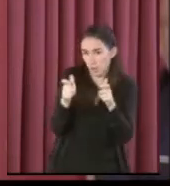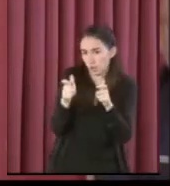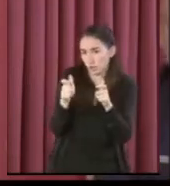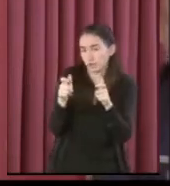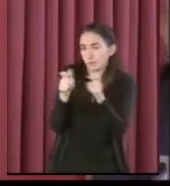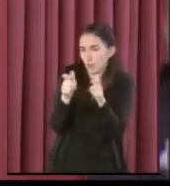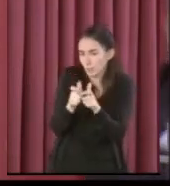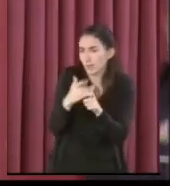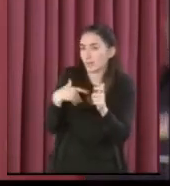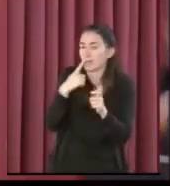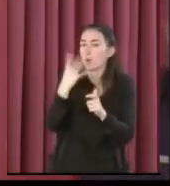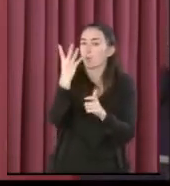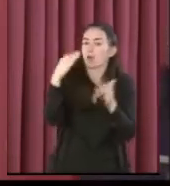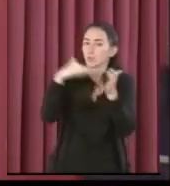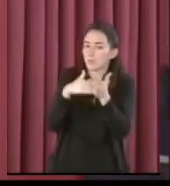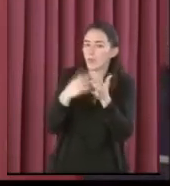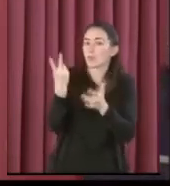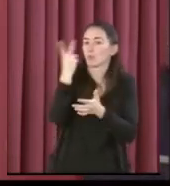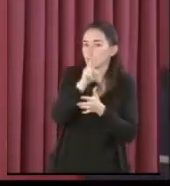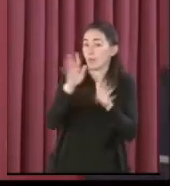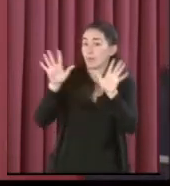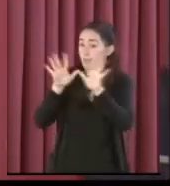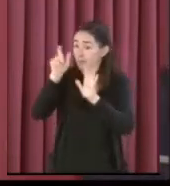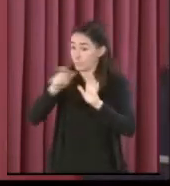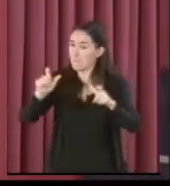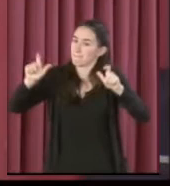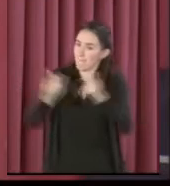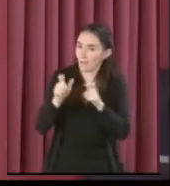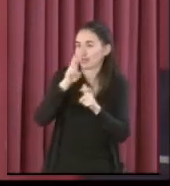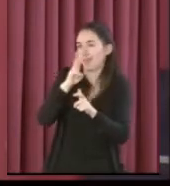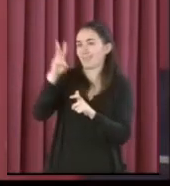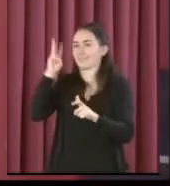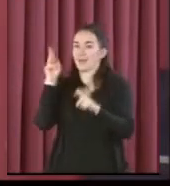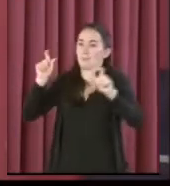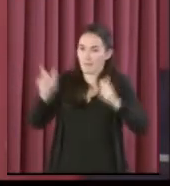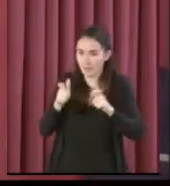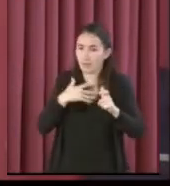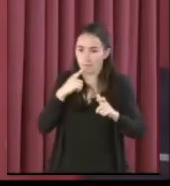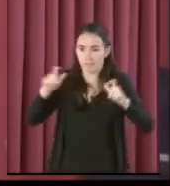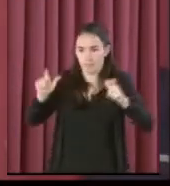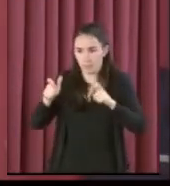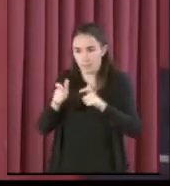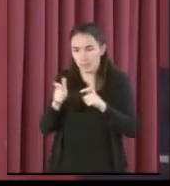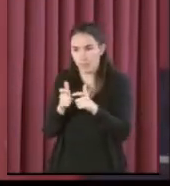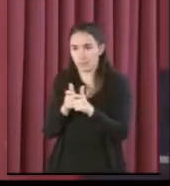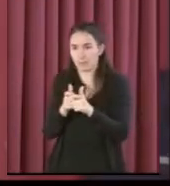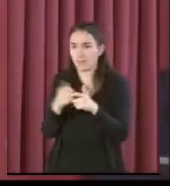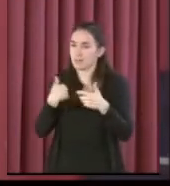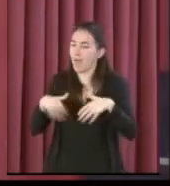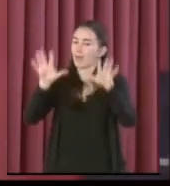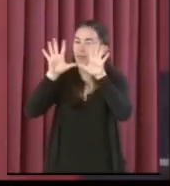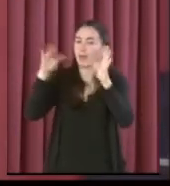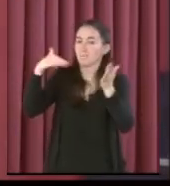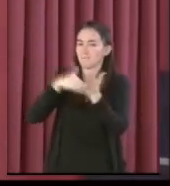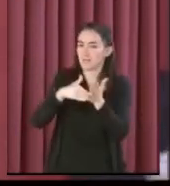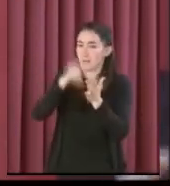dos, 4.210 menos que hace tres. Es la primera vez que nos situamos por debajo de la barrera de los 10.000 parados desde